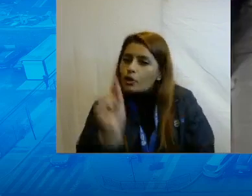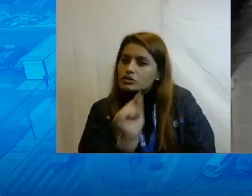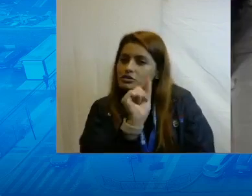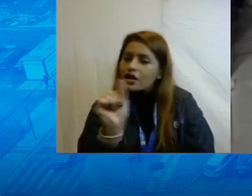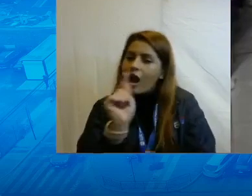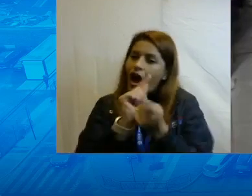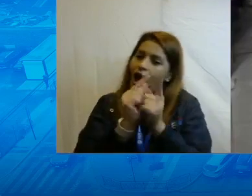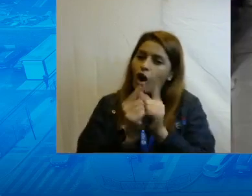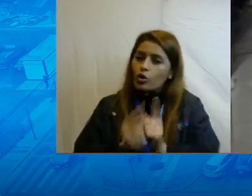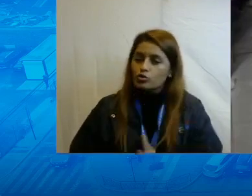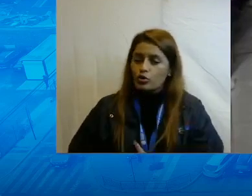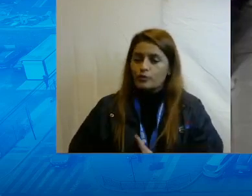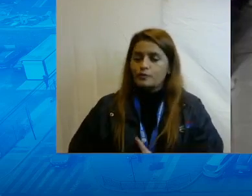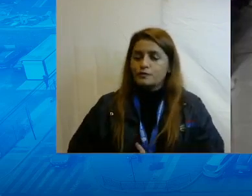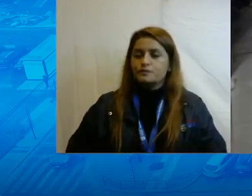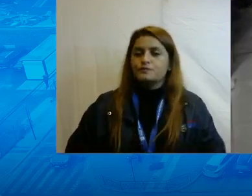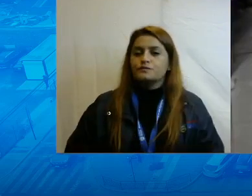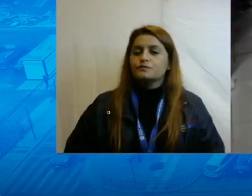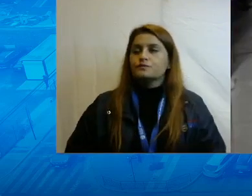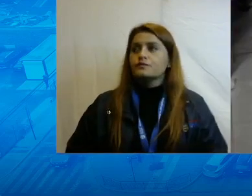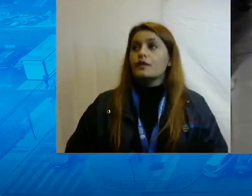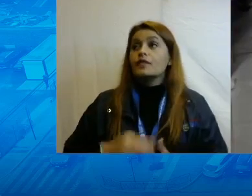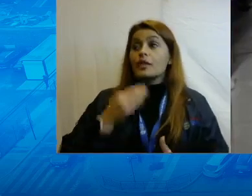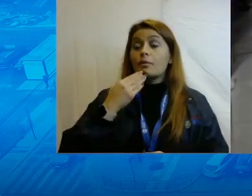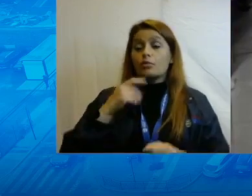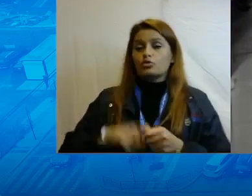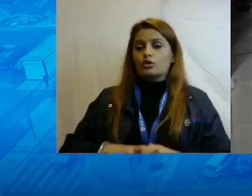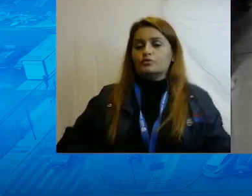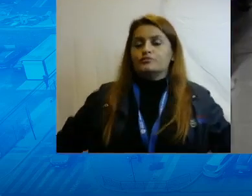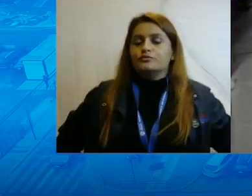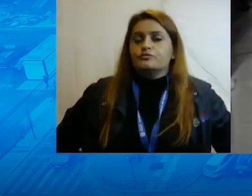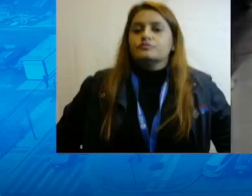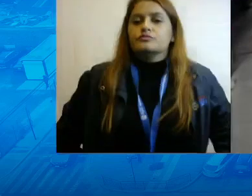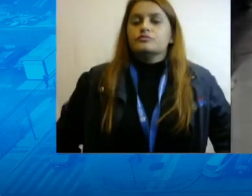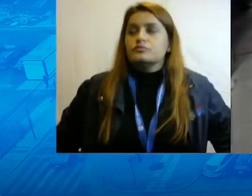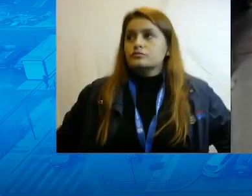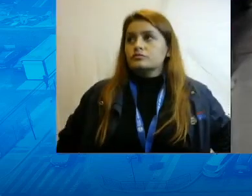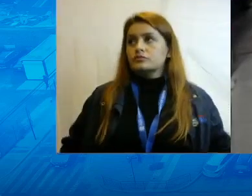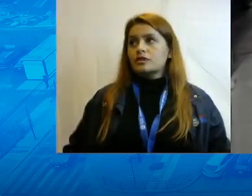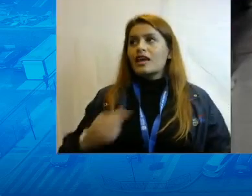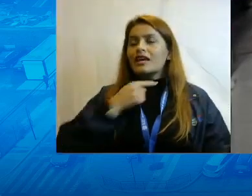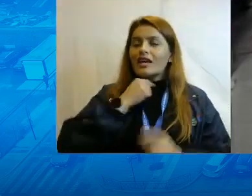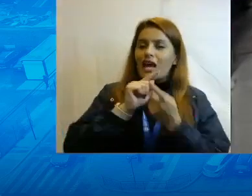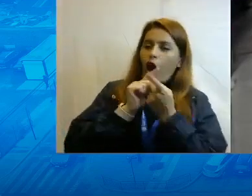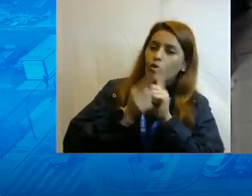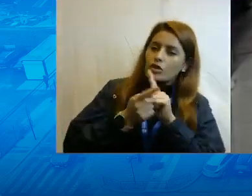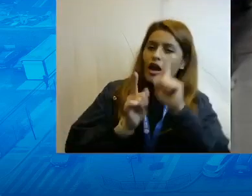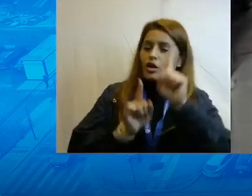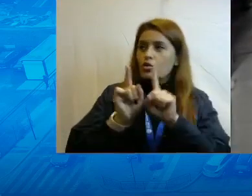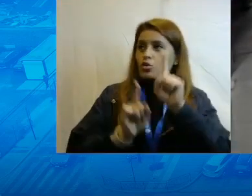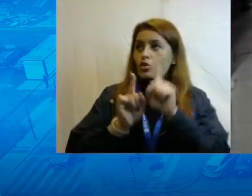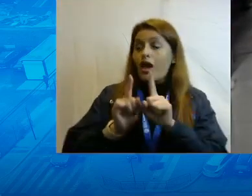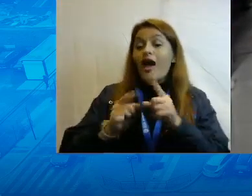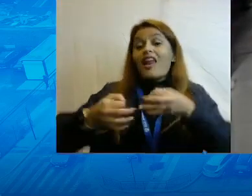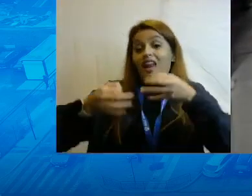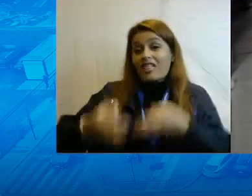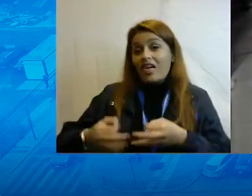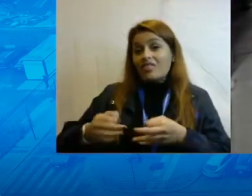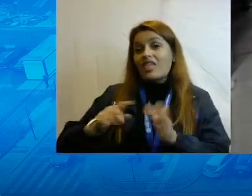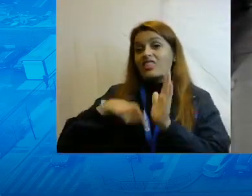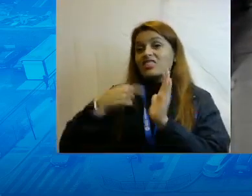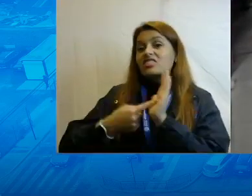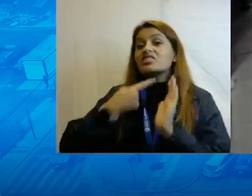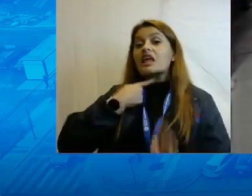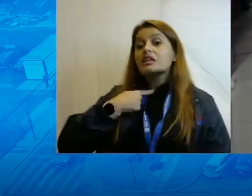según la relación de proyectos que también se postularon por línea, y ahí quisimos ajustar un poquito más a la realidad y los intereses de las